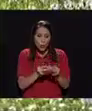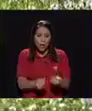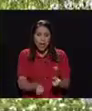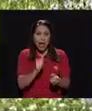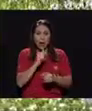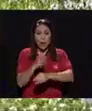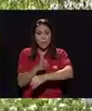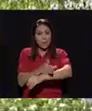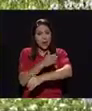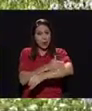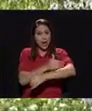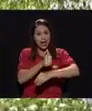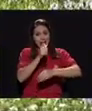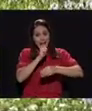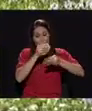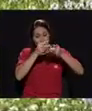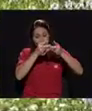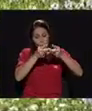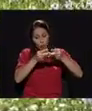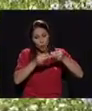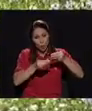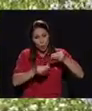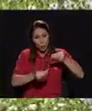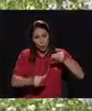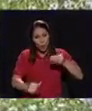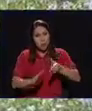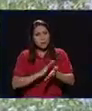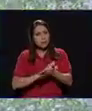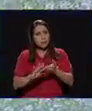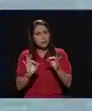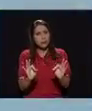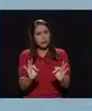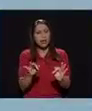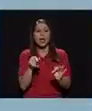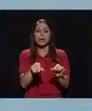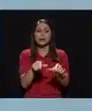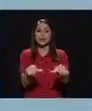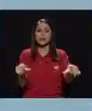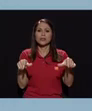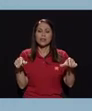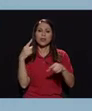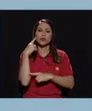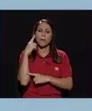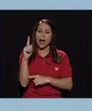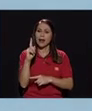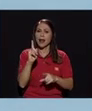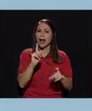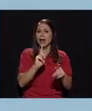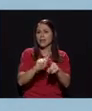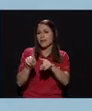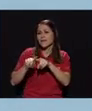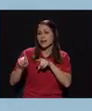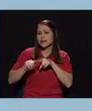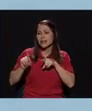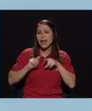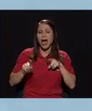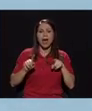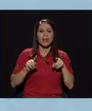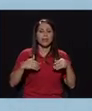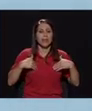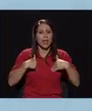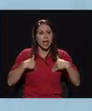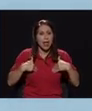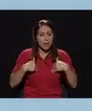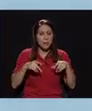filtrar el agua y mejorar la calidad del agua, aguas abajo, el que son sitios para una